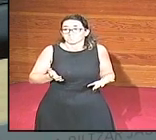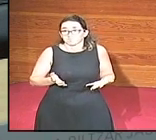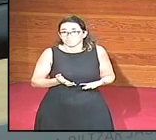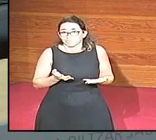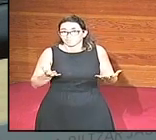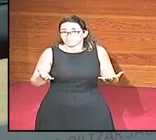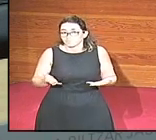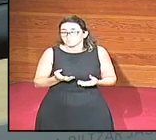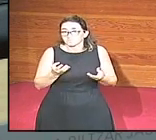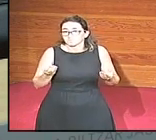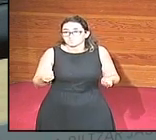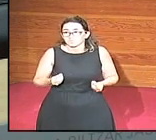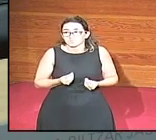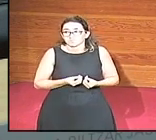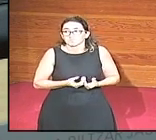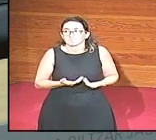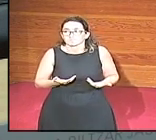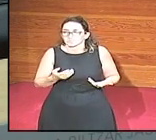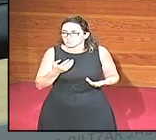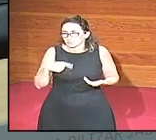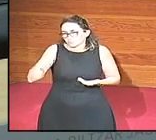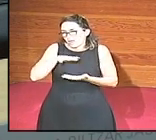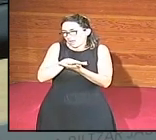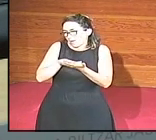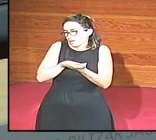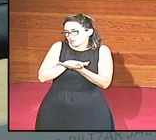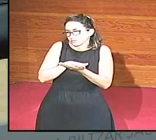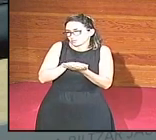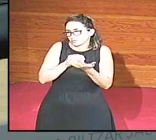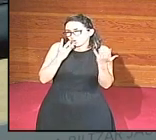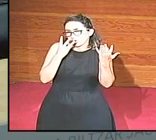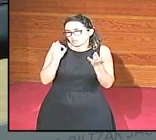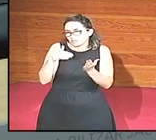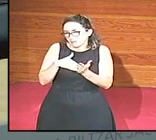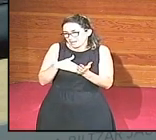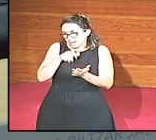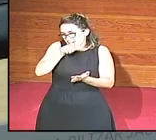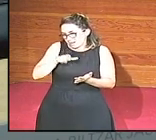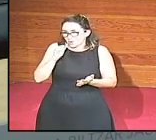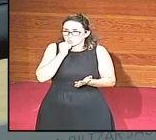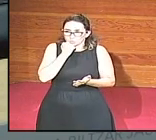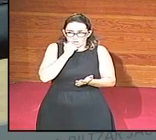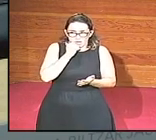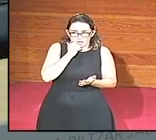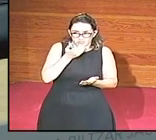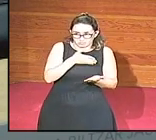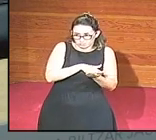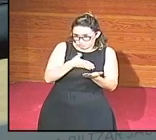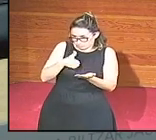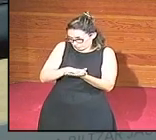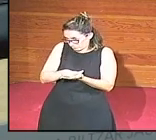no sé, el número de, estamos hablando de cerca de 80.000 bajas rusas, 80.000 bajas